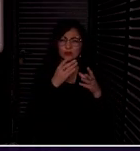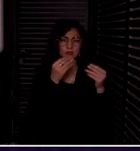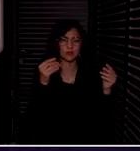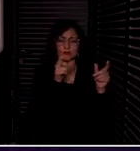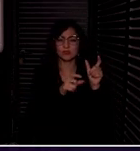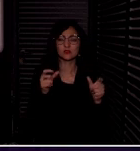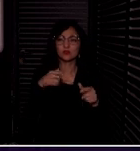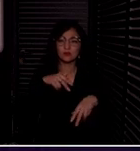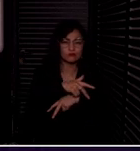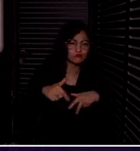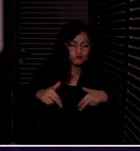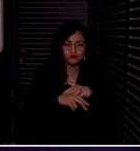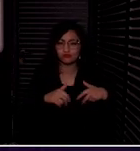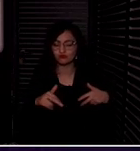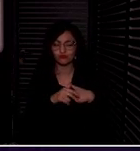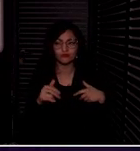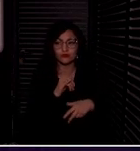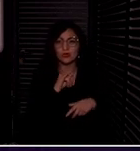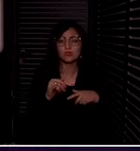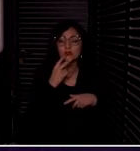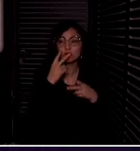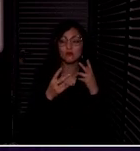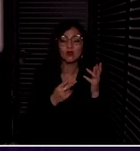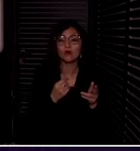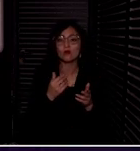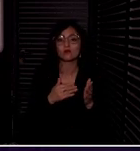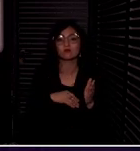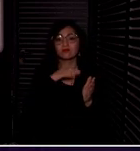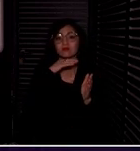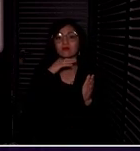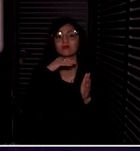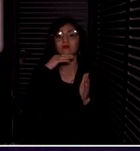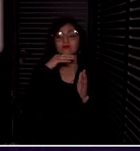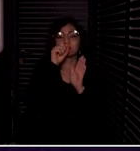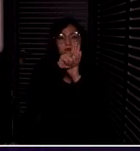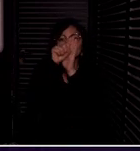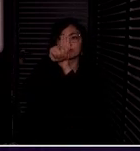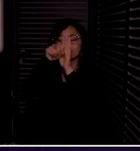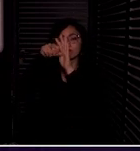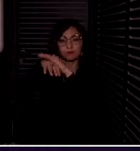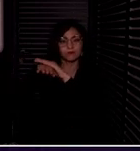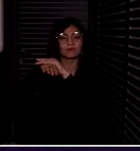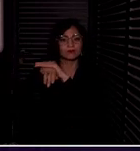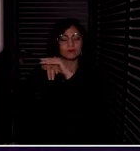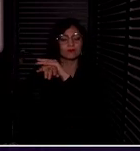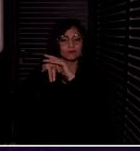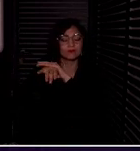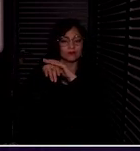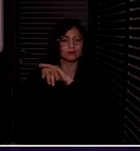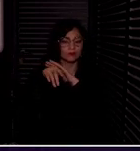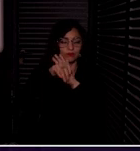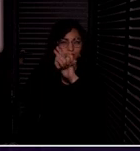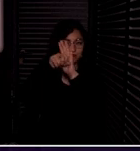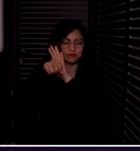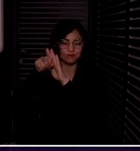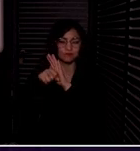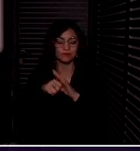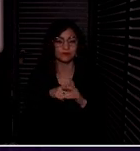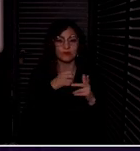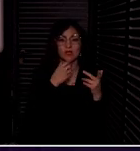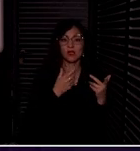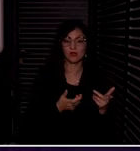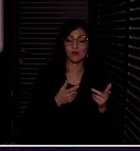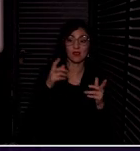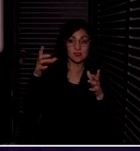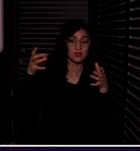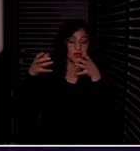mercado está generando una crisis de acumulación insostenible para las grandes plataformas, ya no para los operadores de televisión. Las